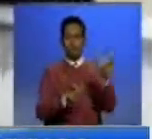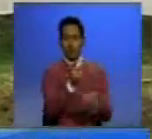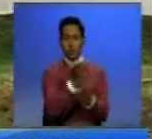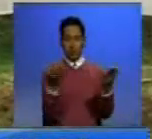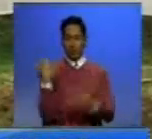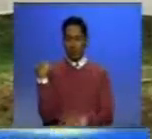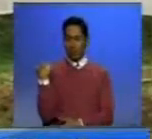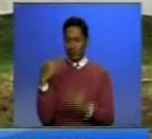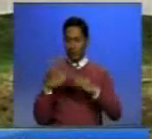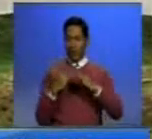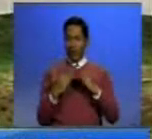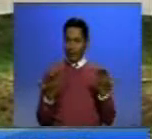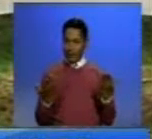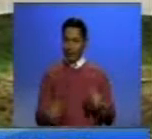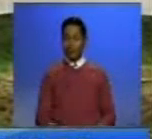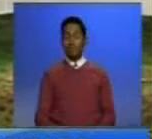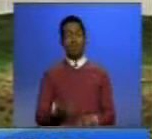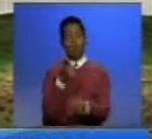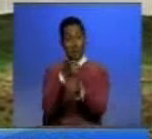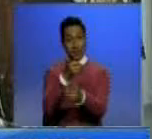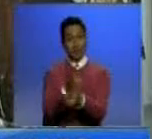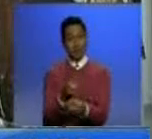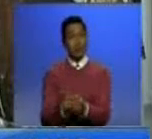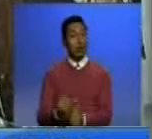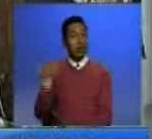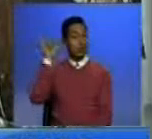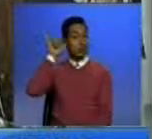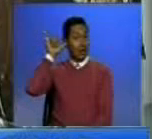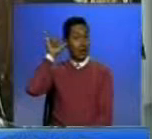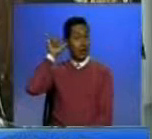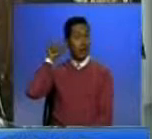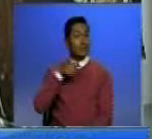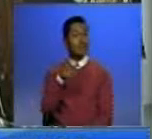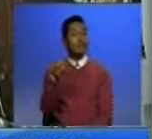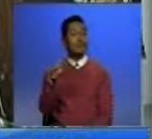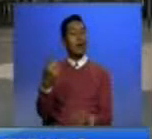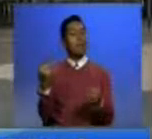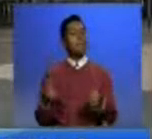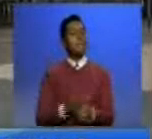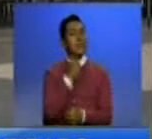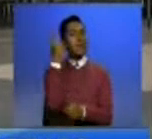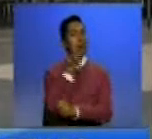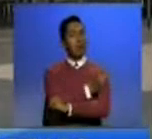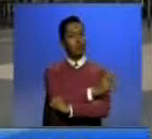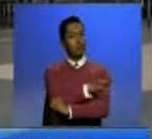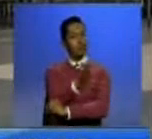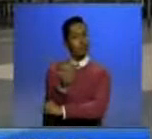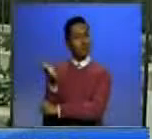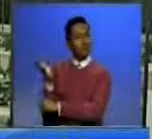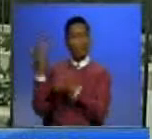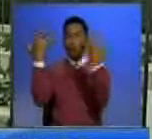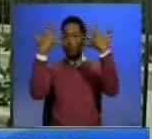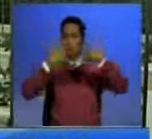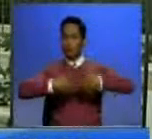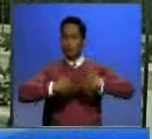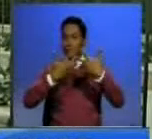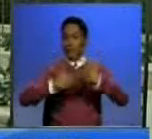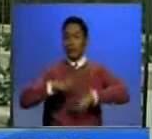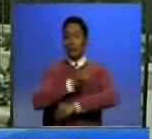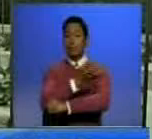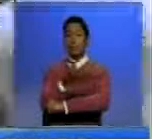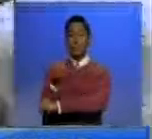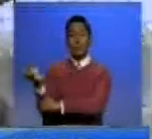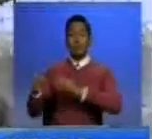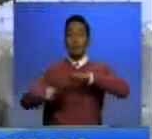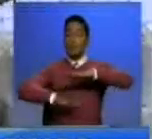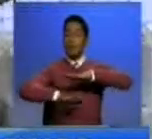mundo. Por ello, en Sangolquí, suroriente de Quito, se levanta el primer invernadero automatizado de semilla básica de papa,